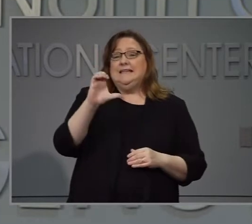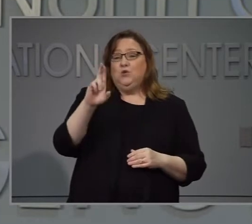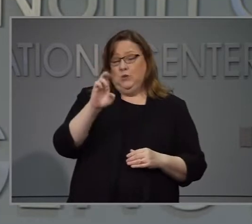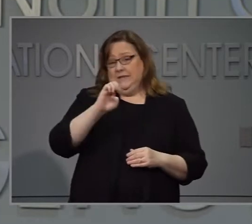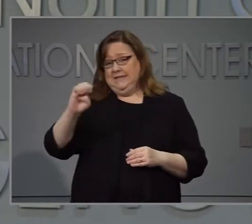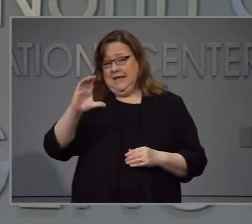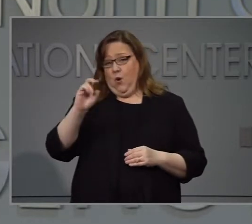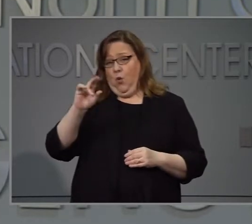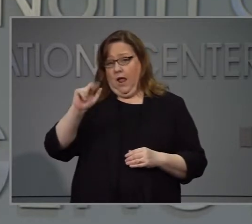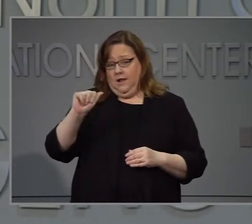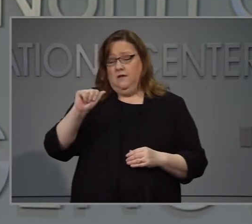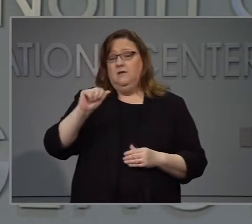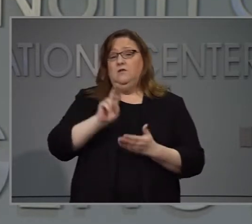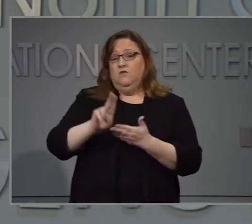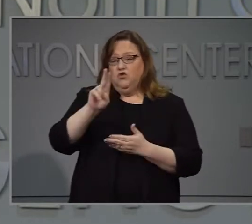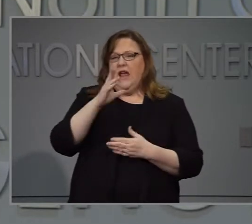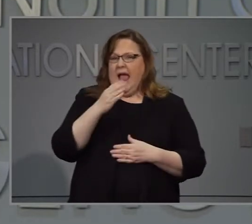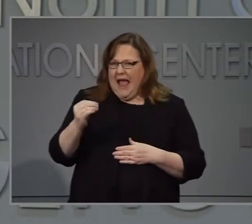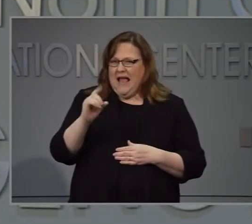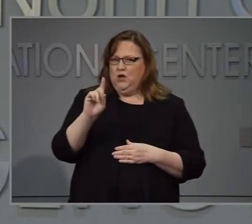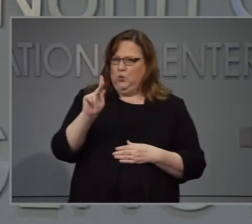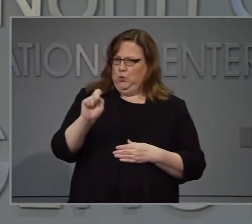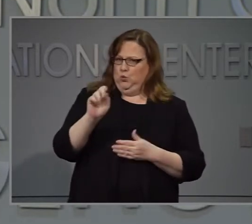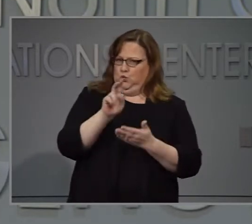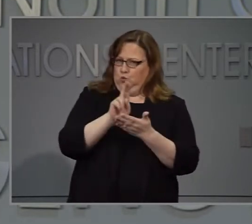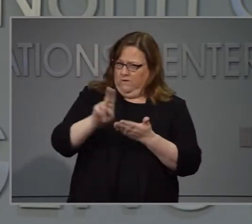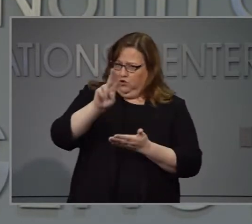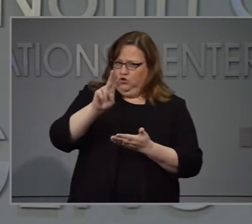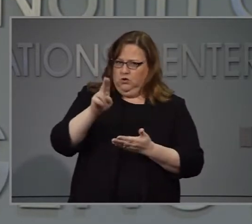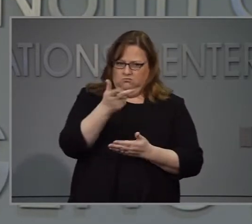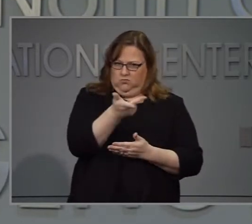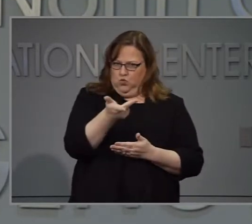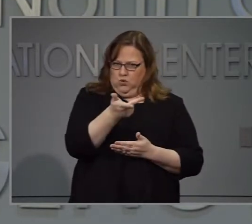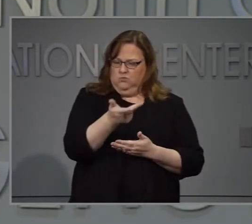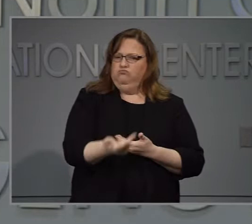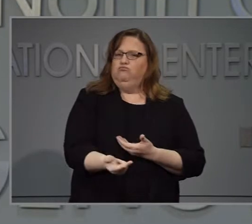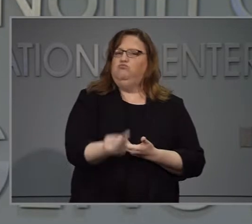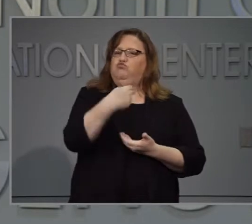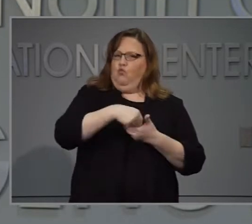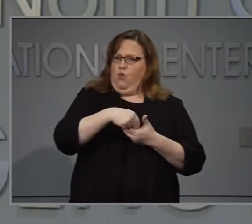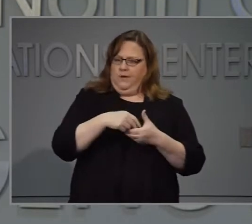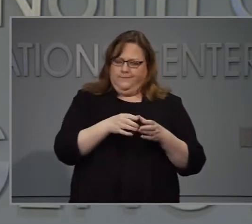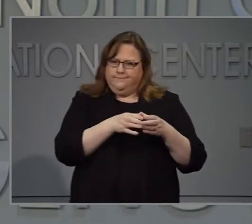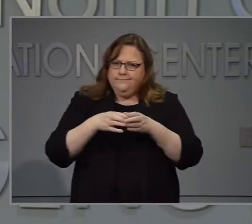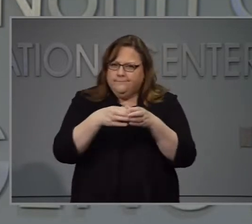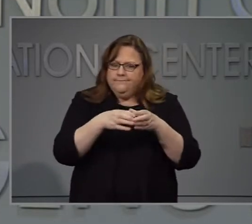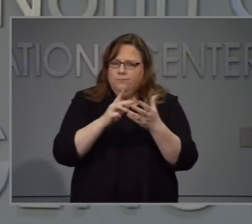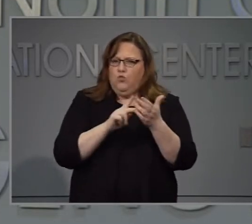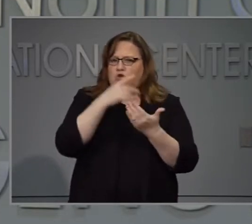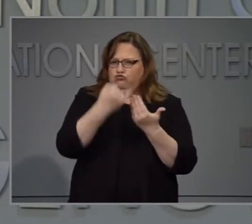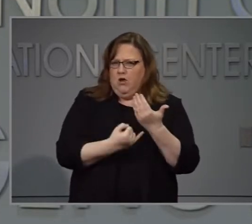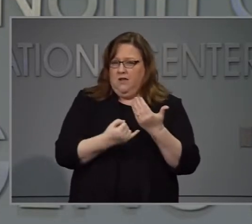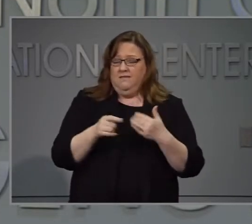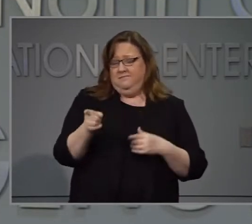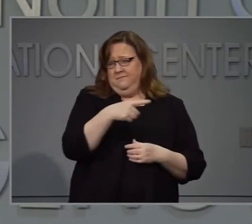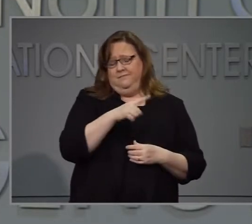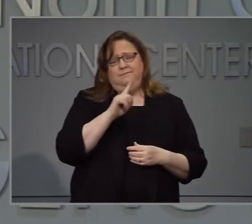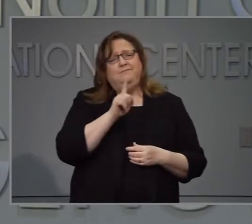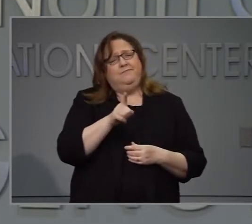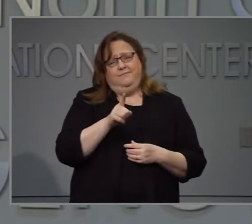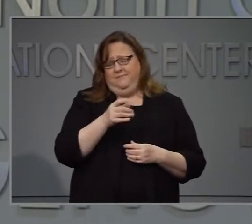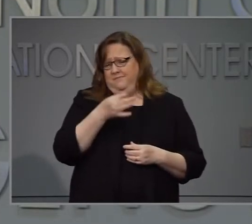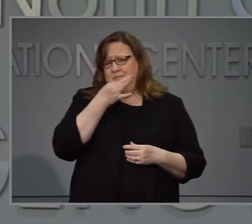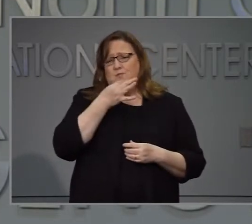universidad de new se están uniendo con nosotros en este proyecto tenemos la seguridad que su experticia nos dirá más acerca de